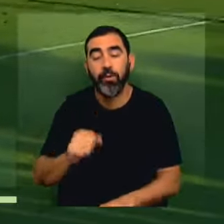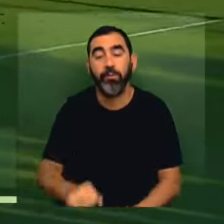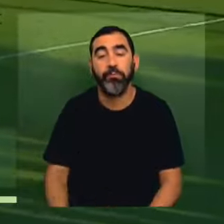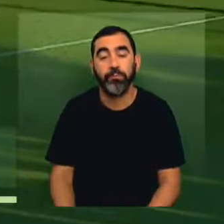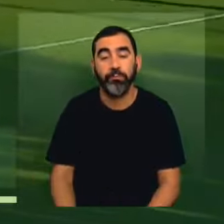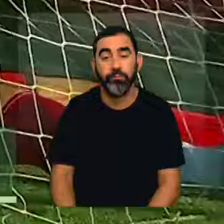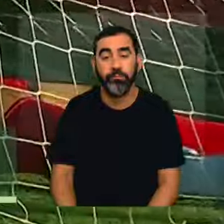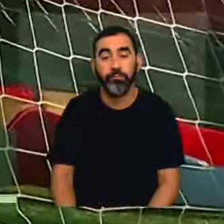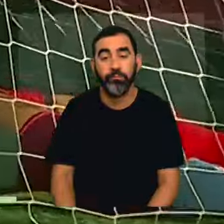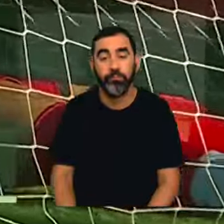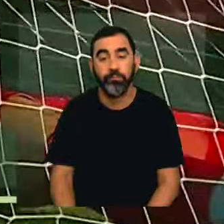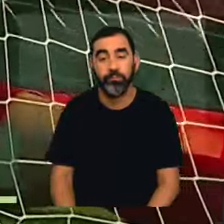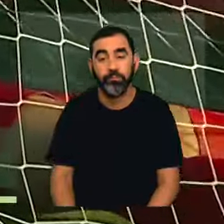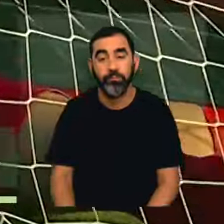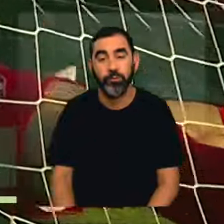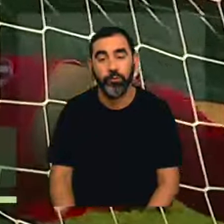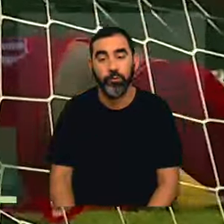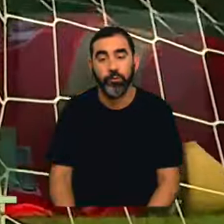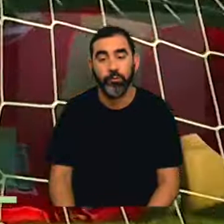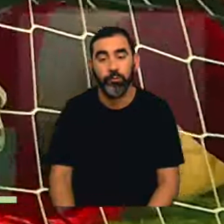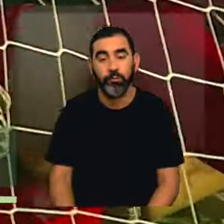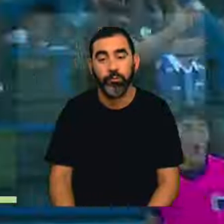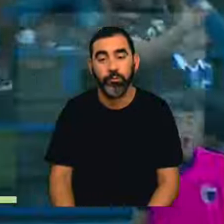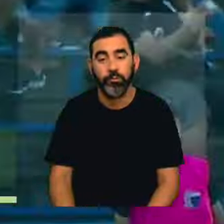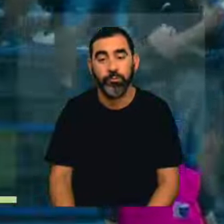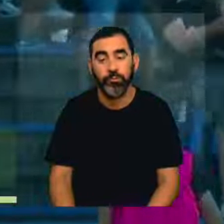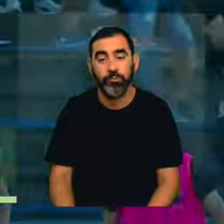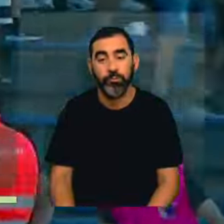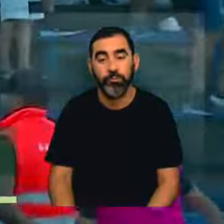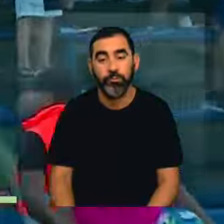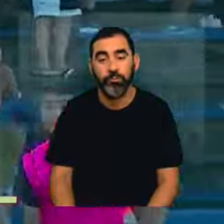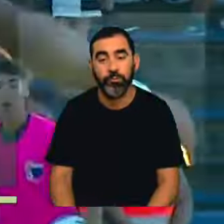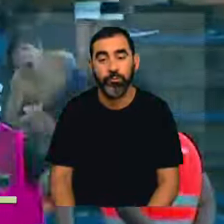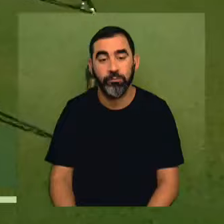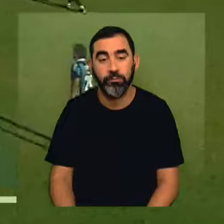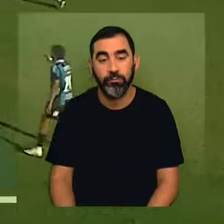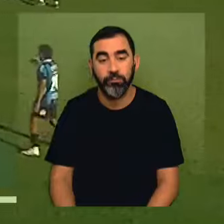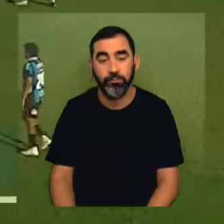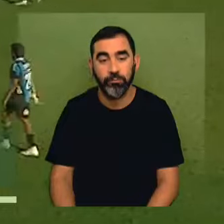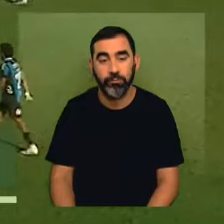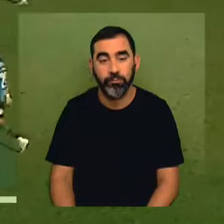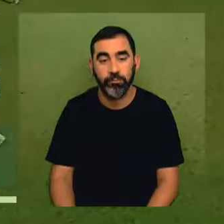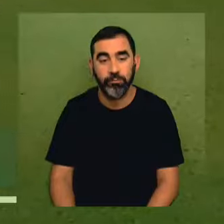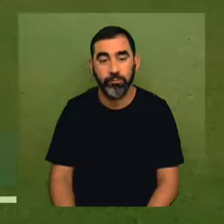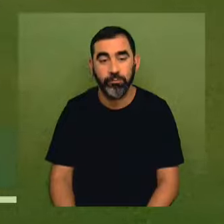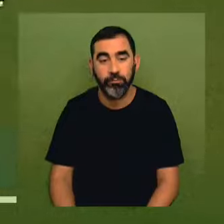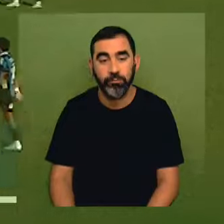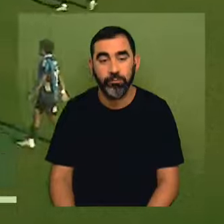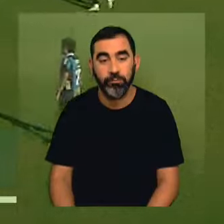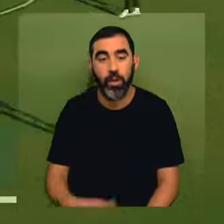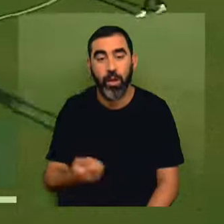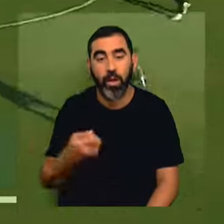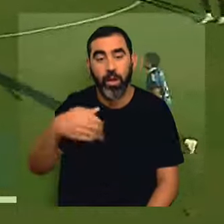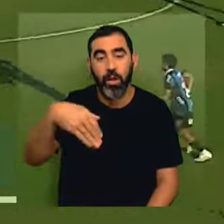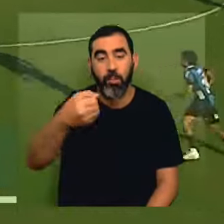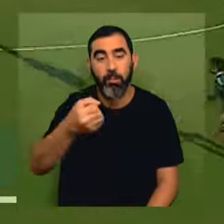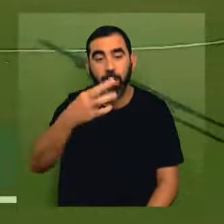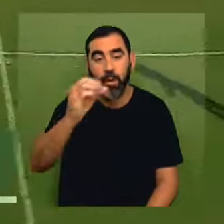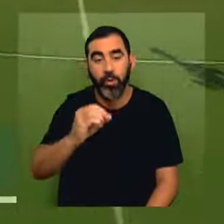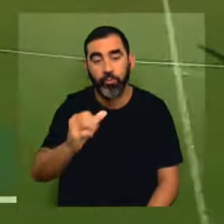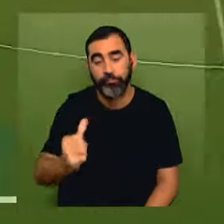abre la cuenta y el gol para Liverpool lo hace Kevin Amaro remata